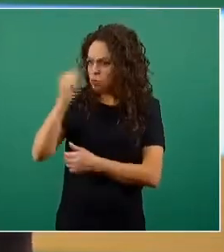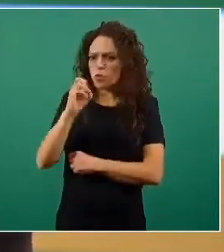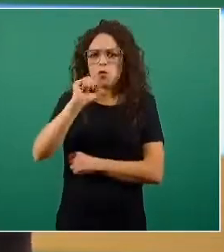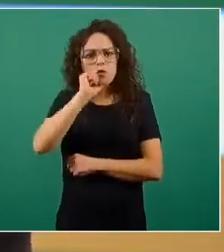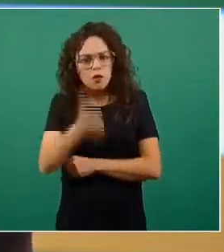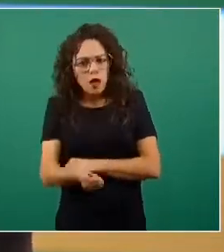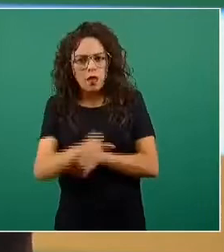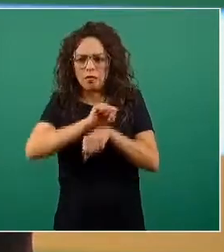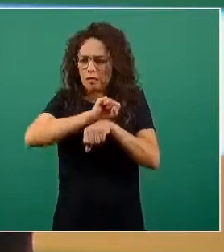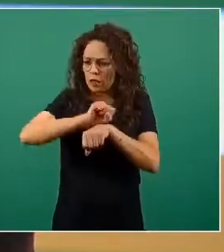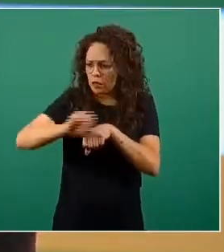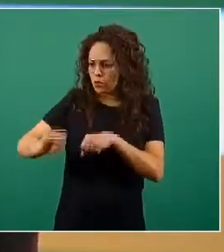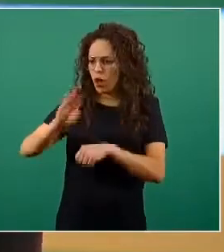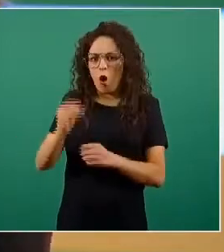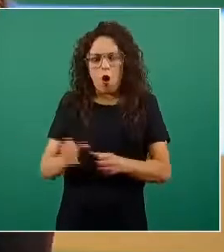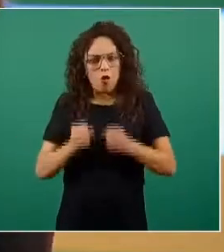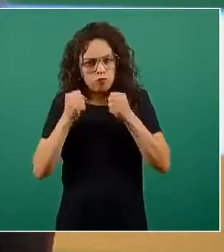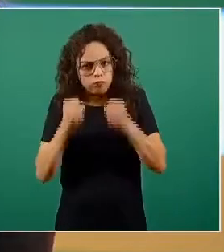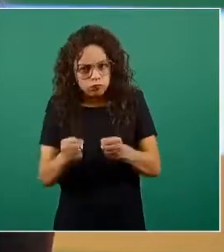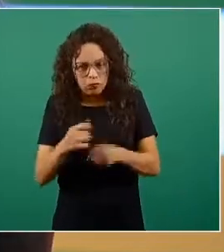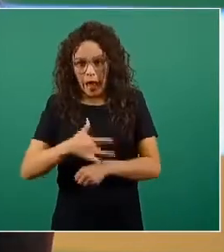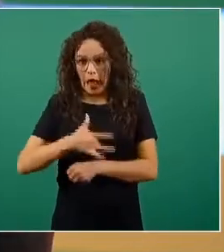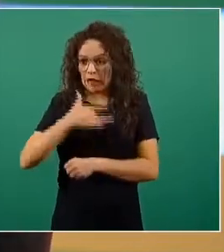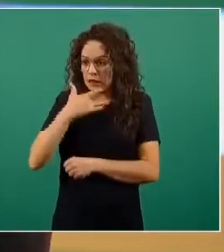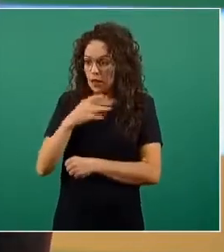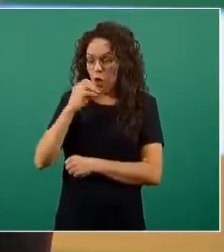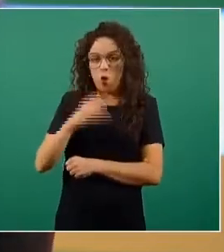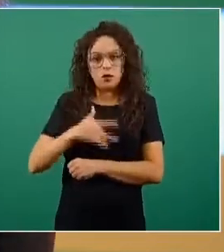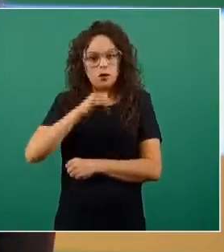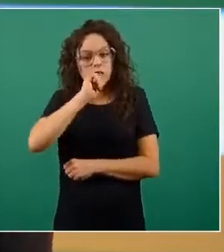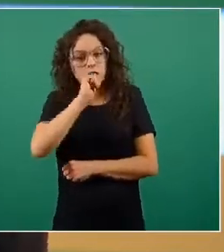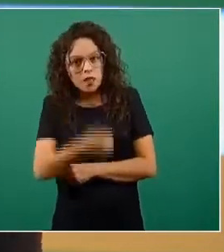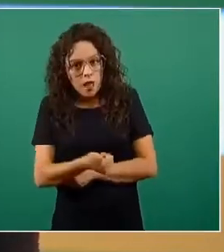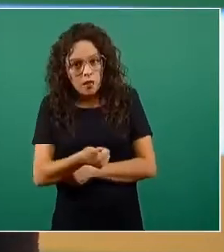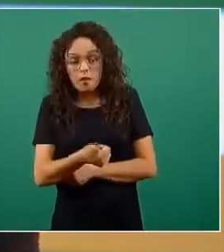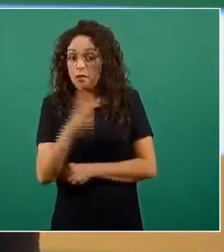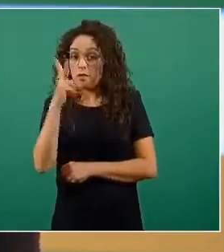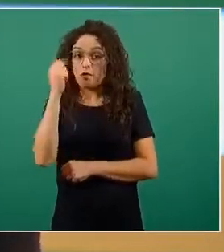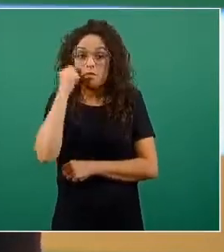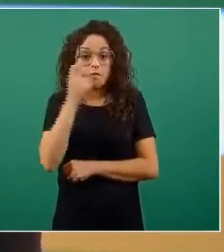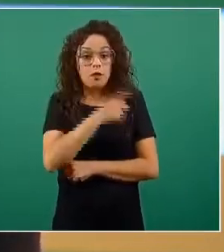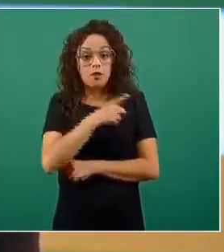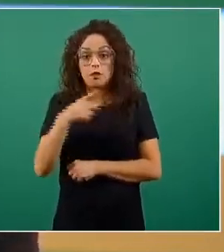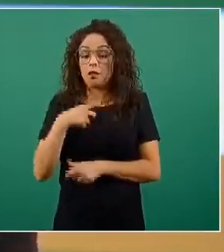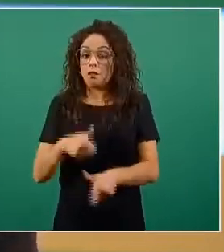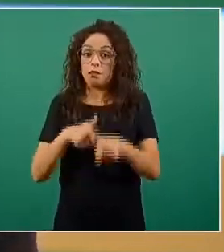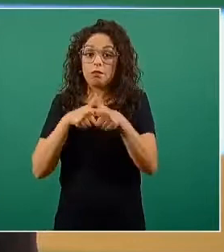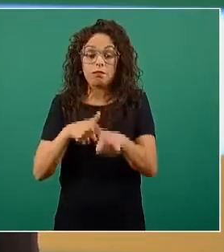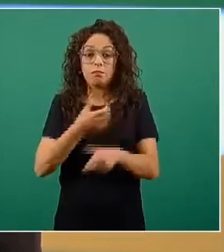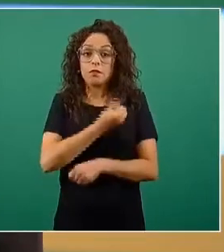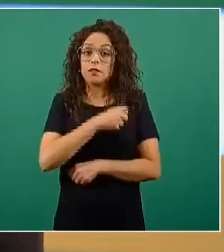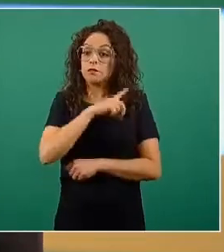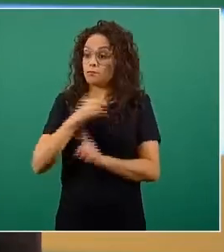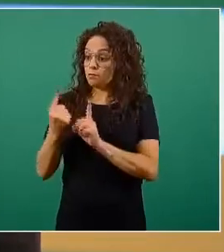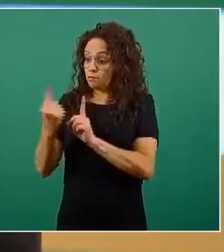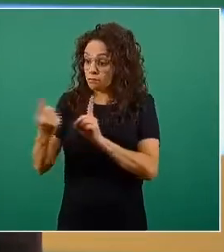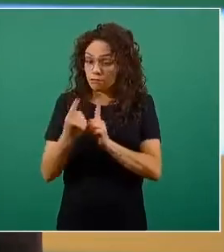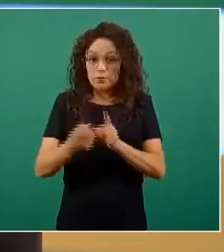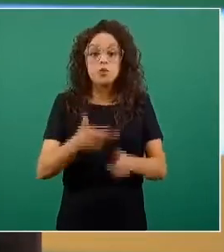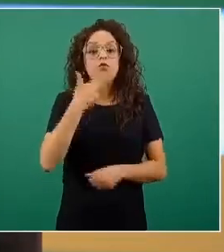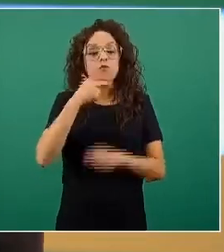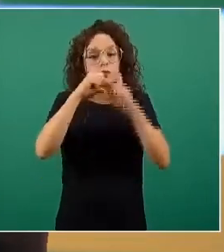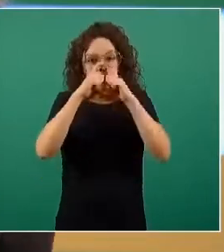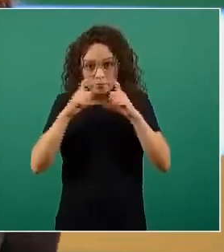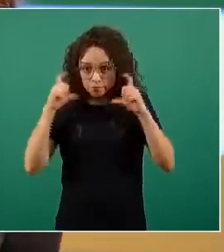medidas preventivas tienen que mantenerse, mi sana distancia tiene que mantenerse, el uso de cubrebocas tiene que mantenerse, el lavado de manos tiene